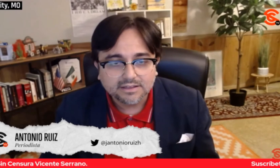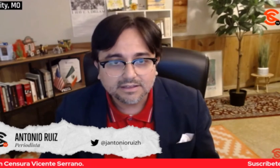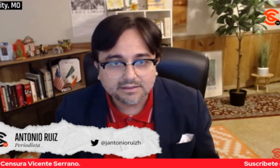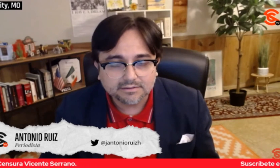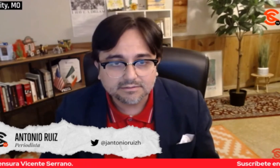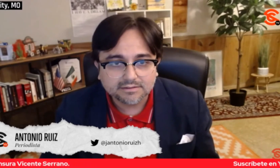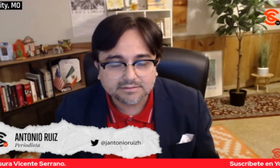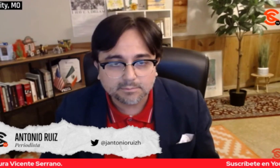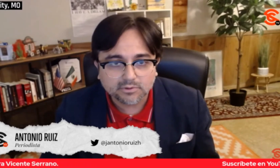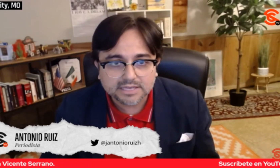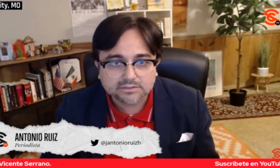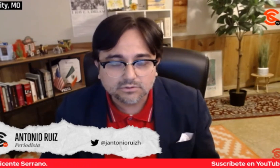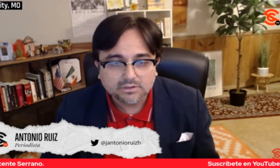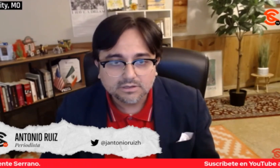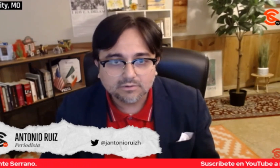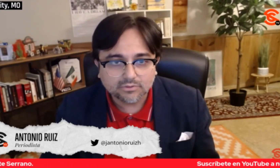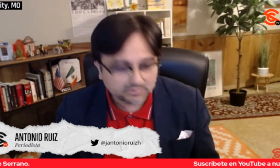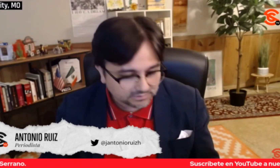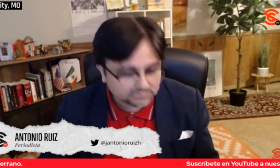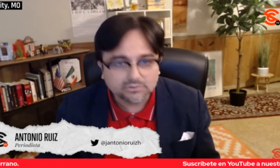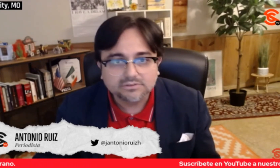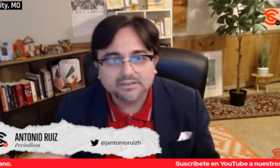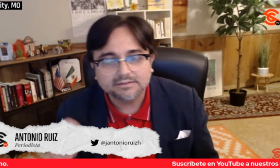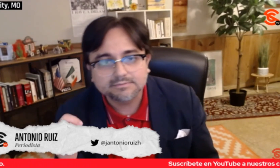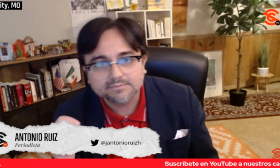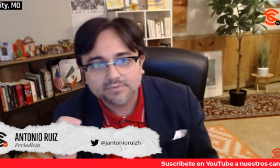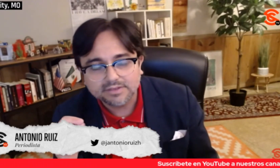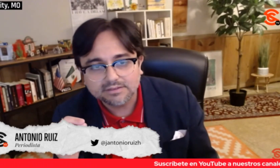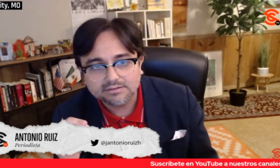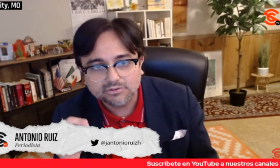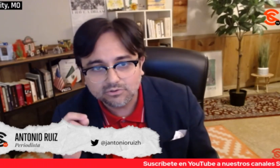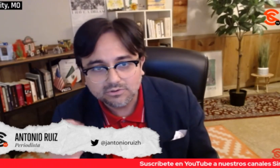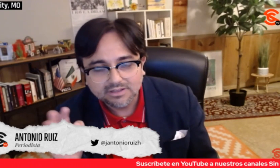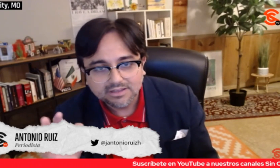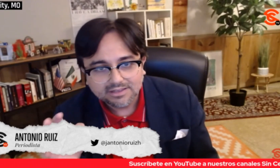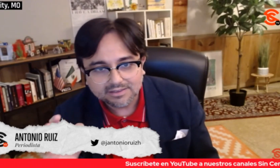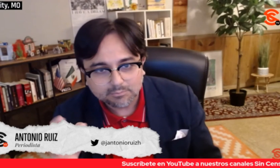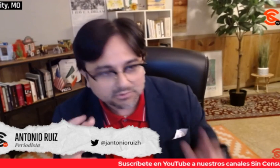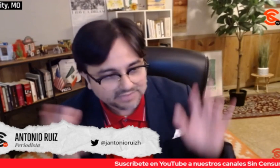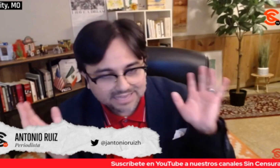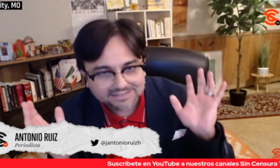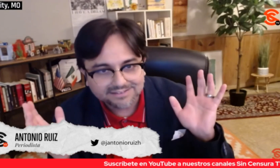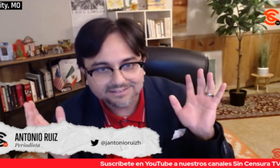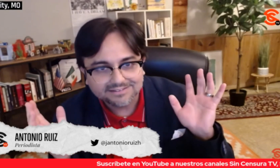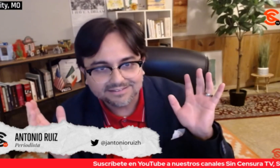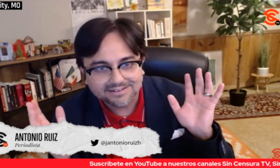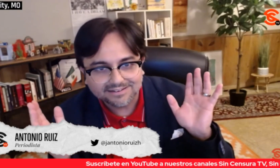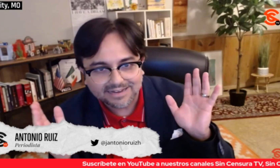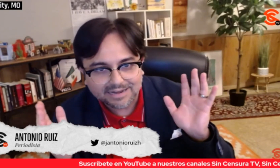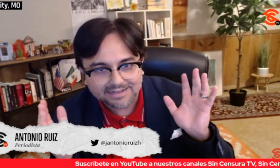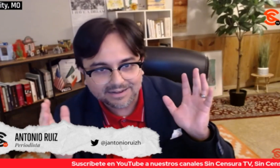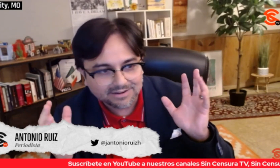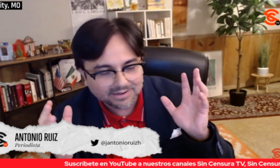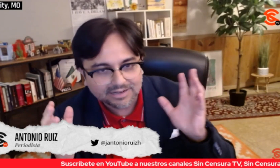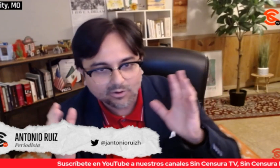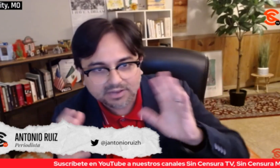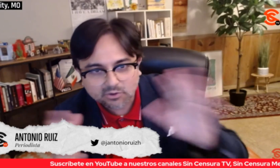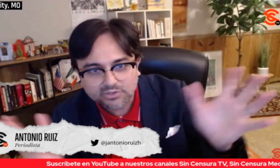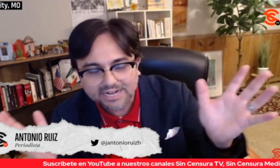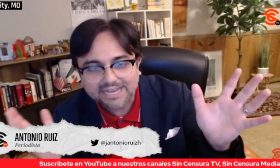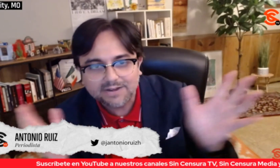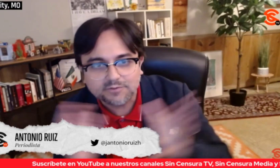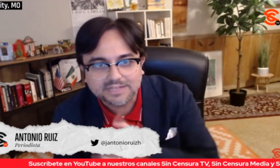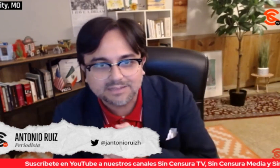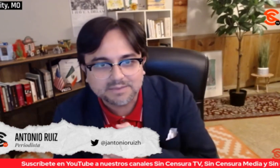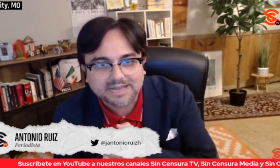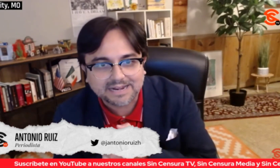ese proyecto. Cuando, insisto, yo... pues ya en lo que ellos